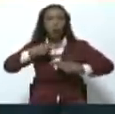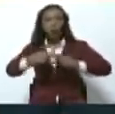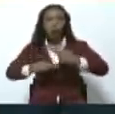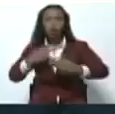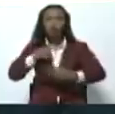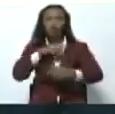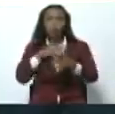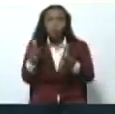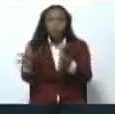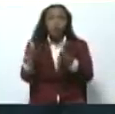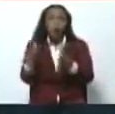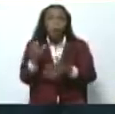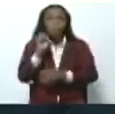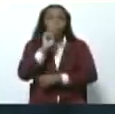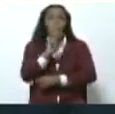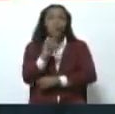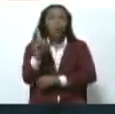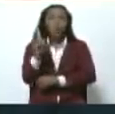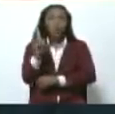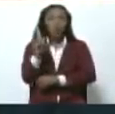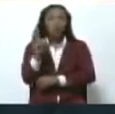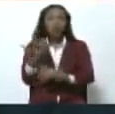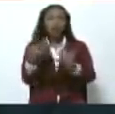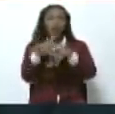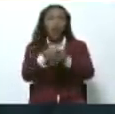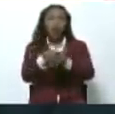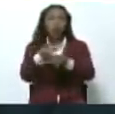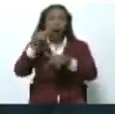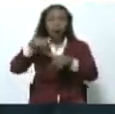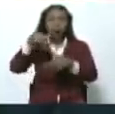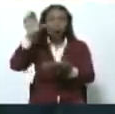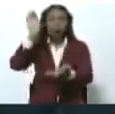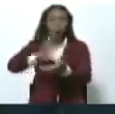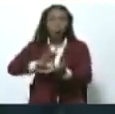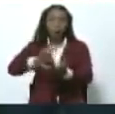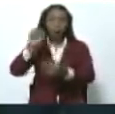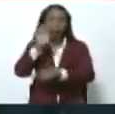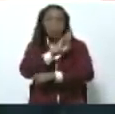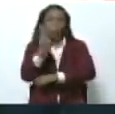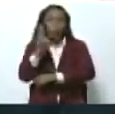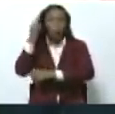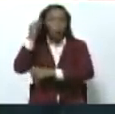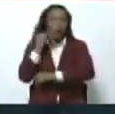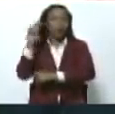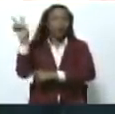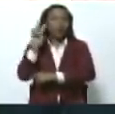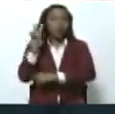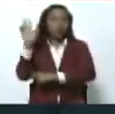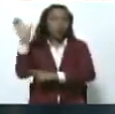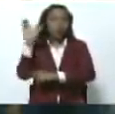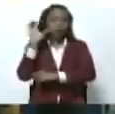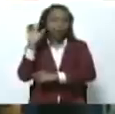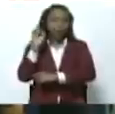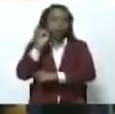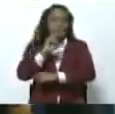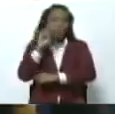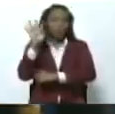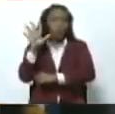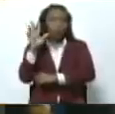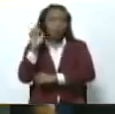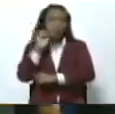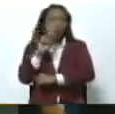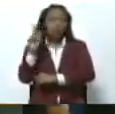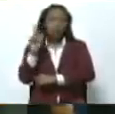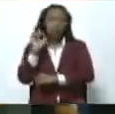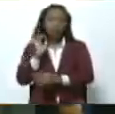hemos ganado 21, incluyendo la capital de la República Bolivariana de Venezuela, Caracas. De 24 a 21.